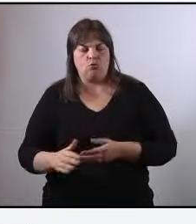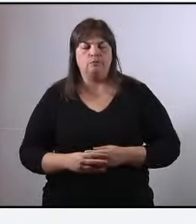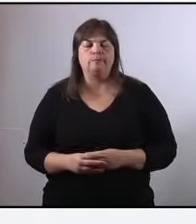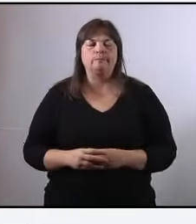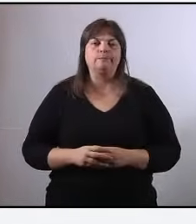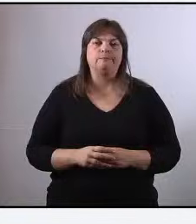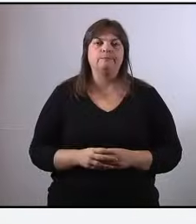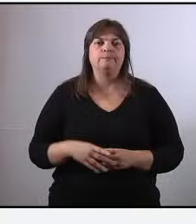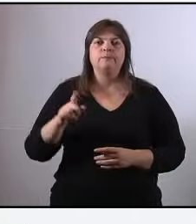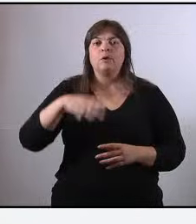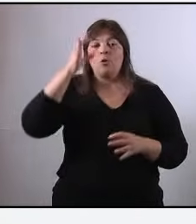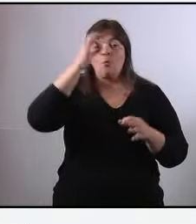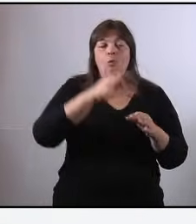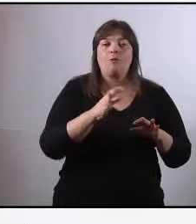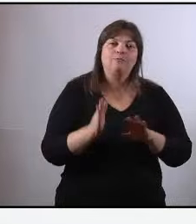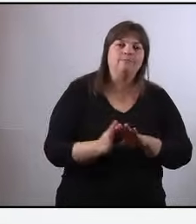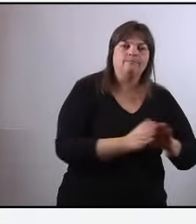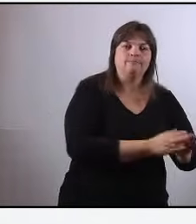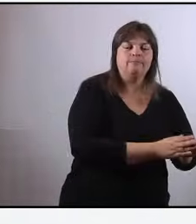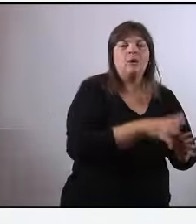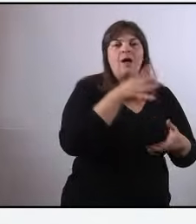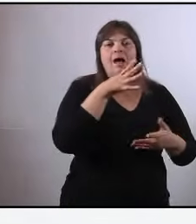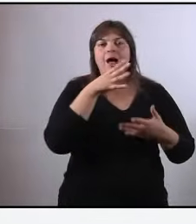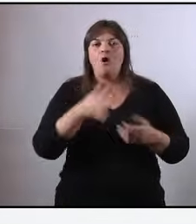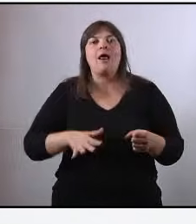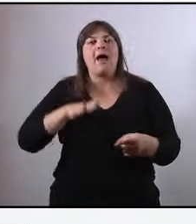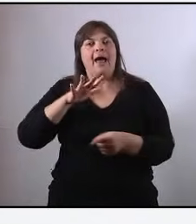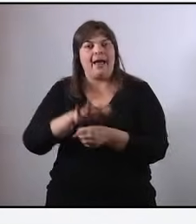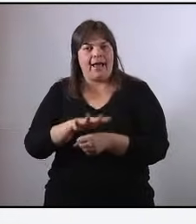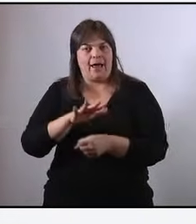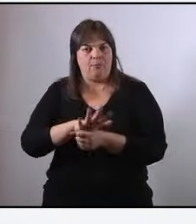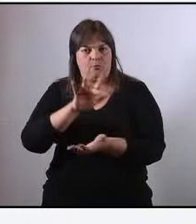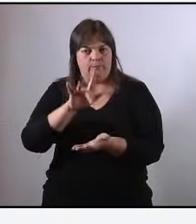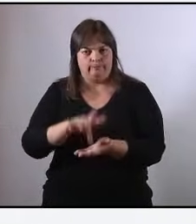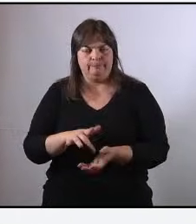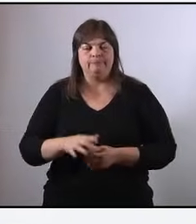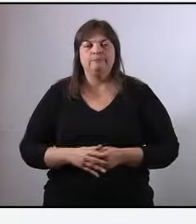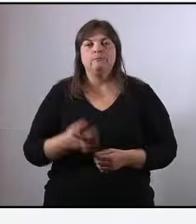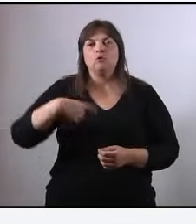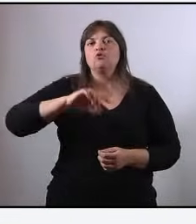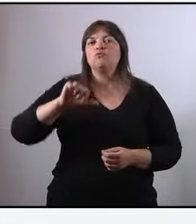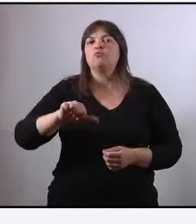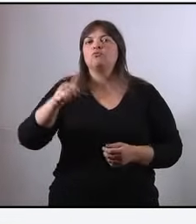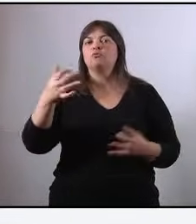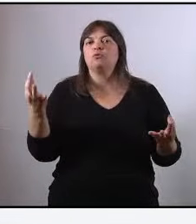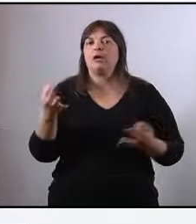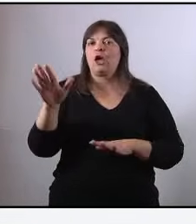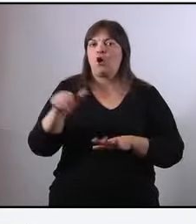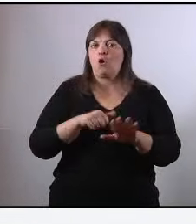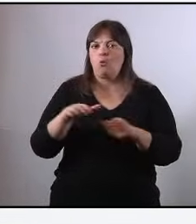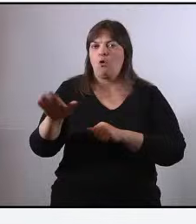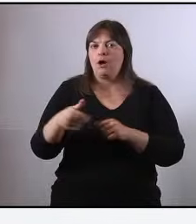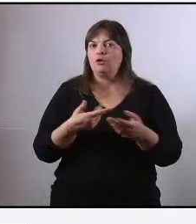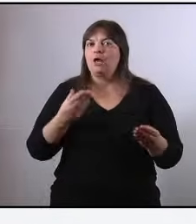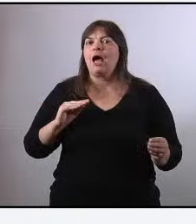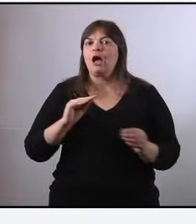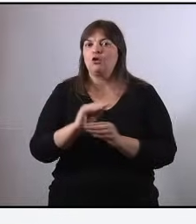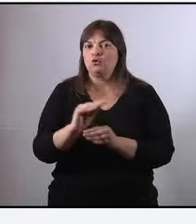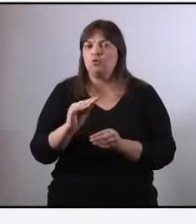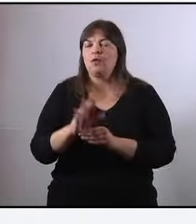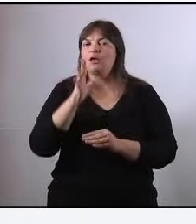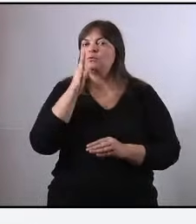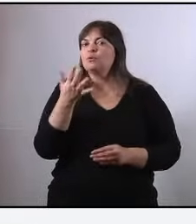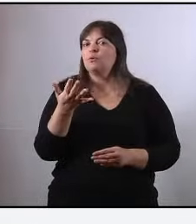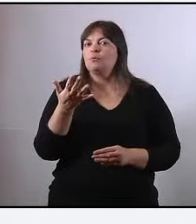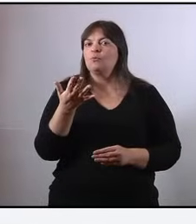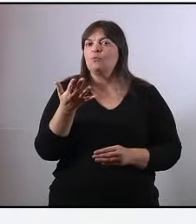Y de nuestros pueblos nos vamos ahora al campo. Hemos aprobado una convocatoria de ayudas para apoyar